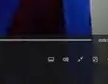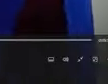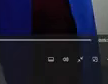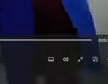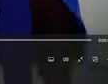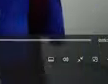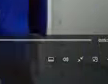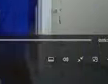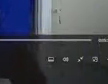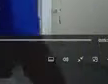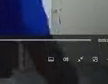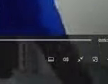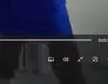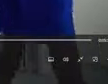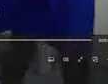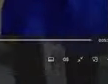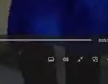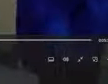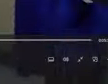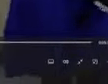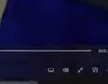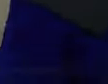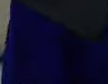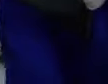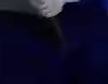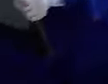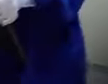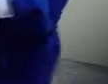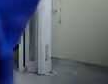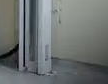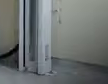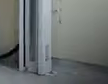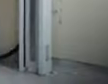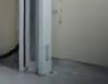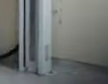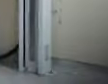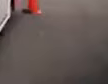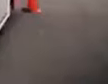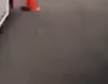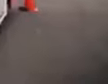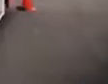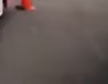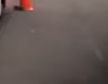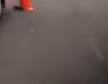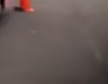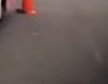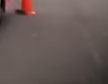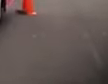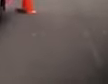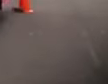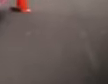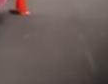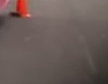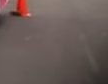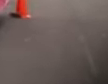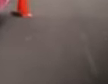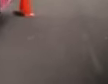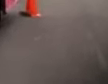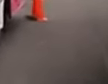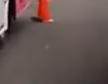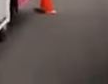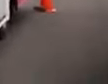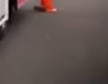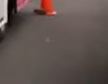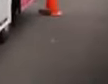en 16 municipios, los cuales se garantizaron a través de la unidad móvil contratada para la prestación de servicios en el municipio